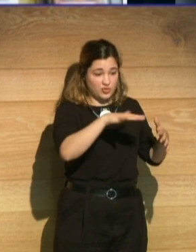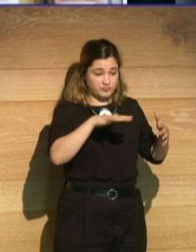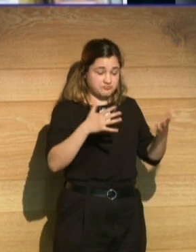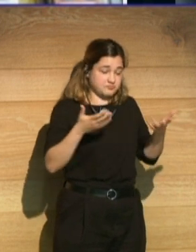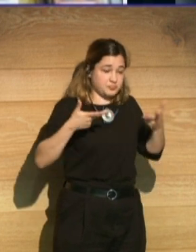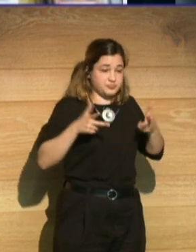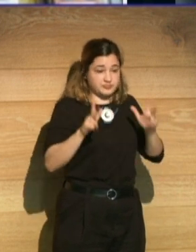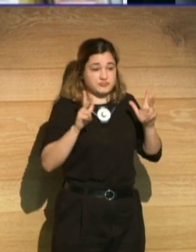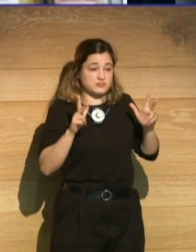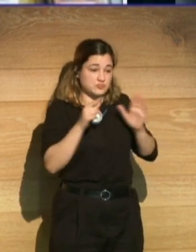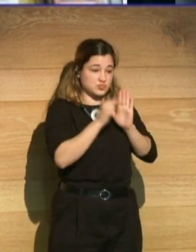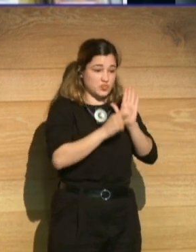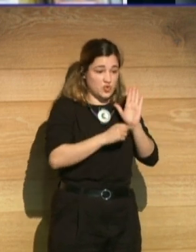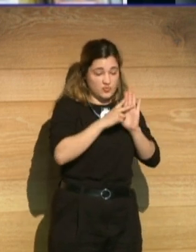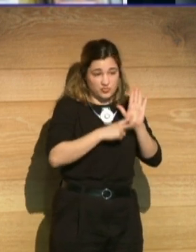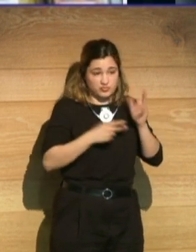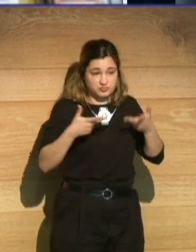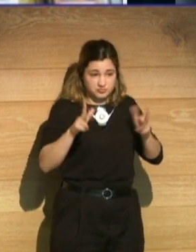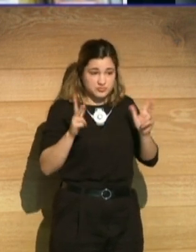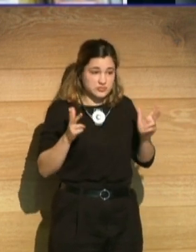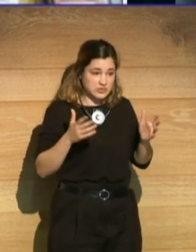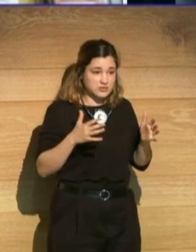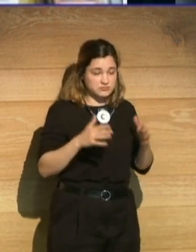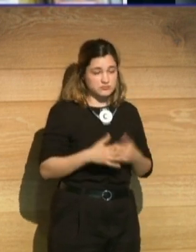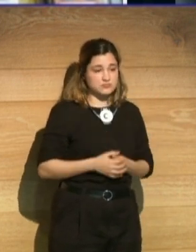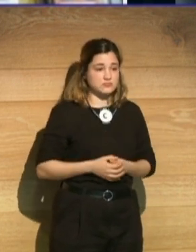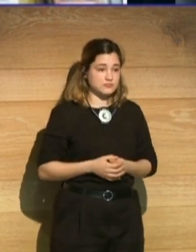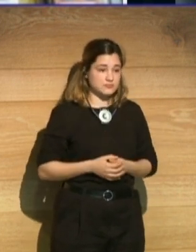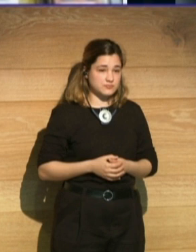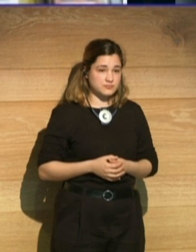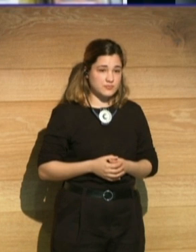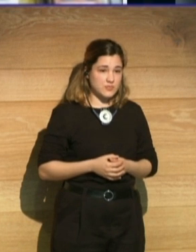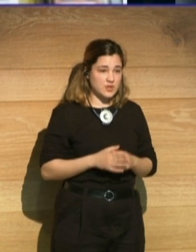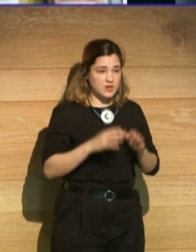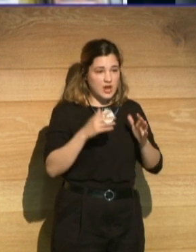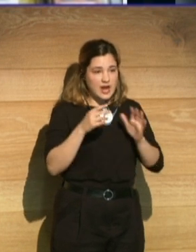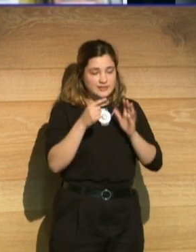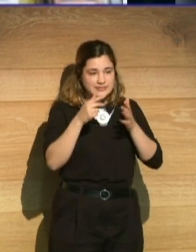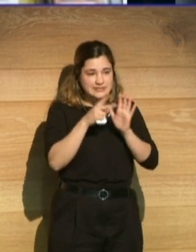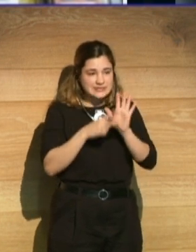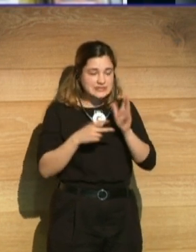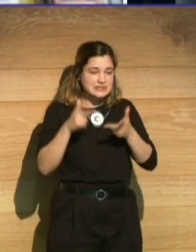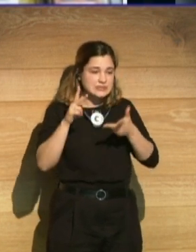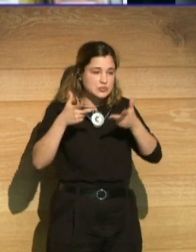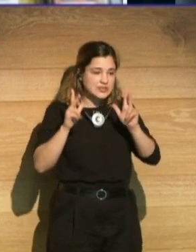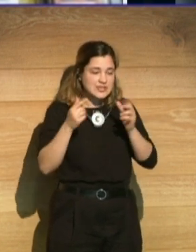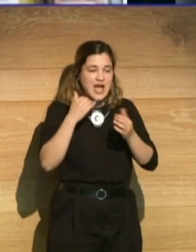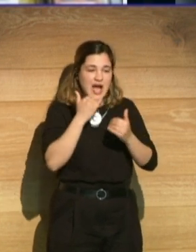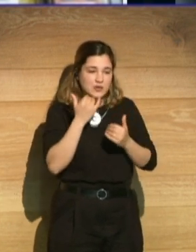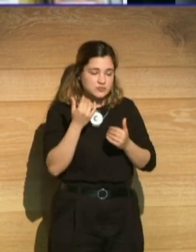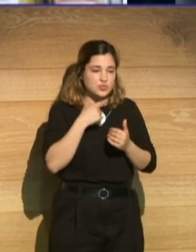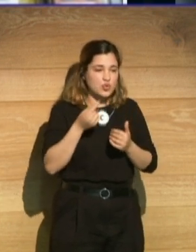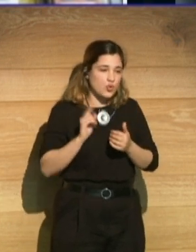demócratas y que denigran y que desprecian algunos aspectos de la democracia, empezando por el parlamento,